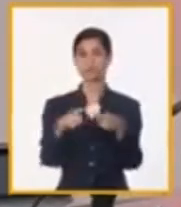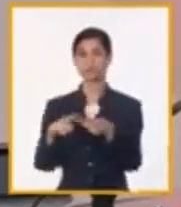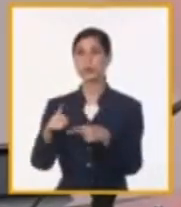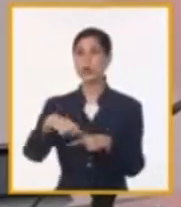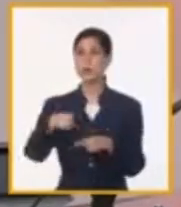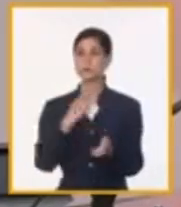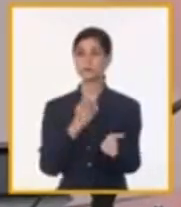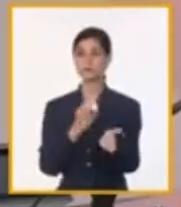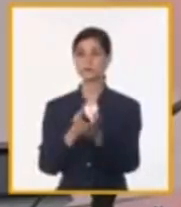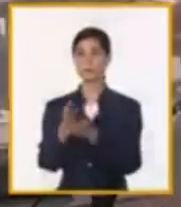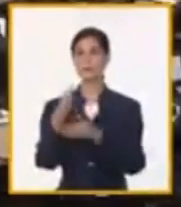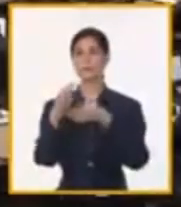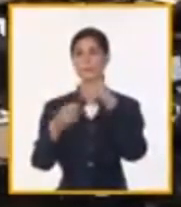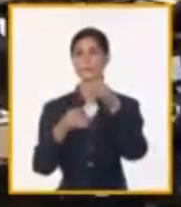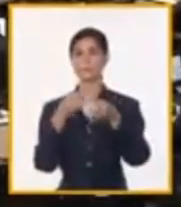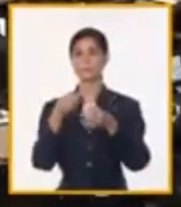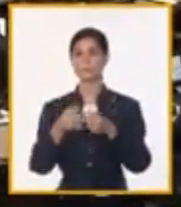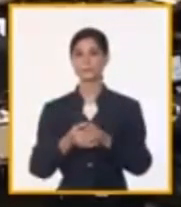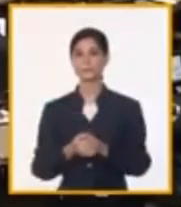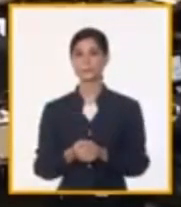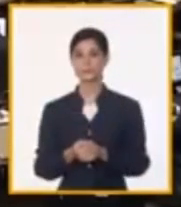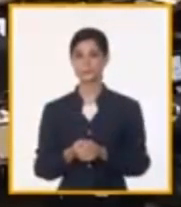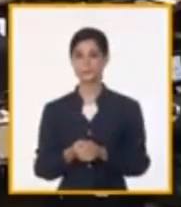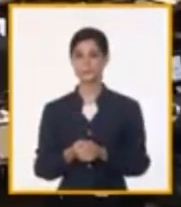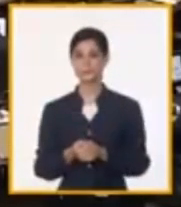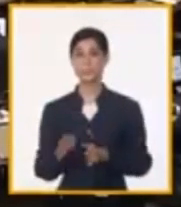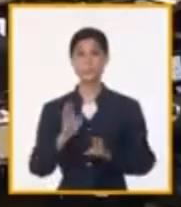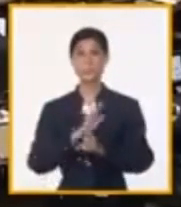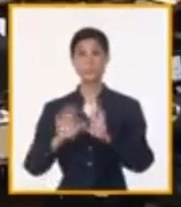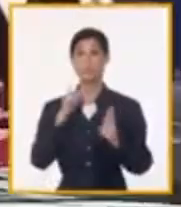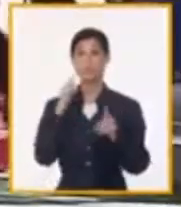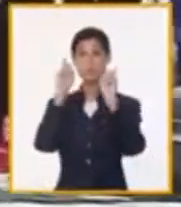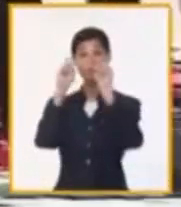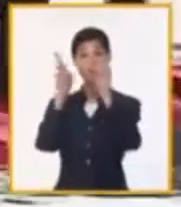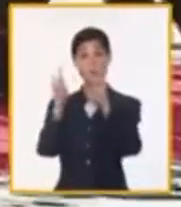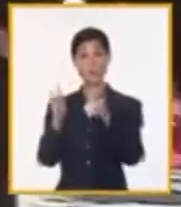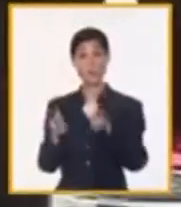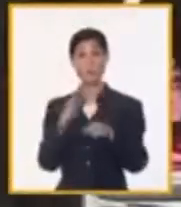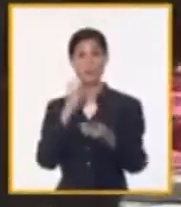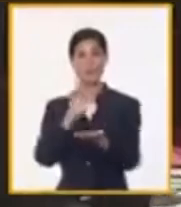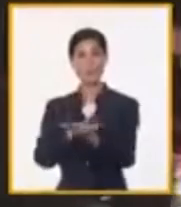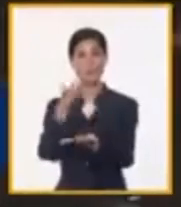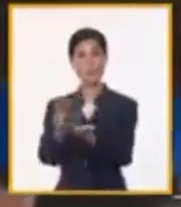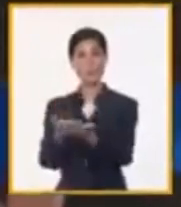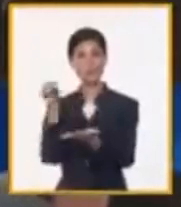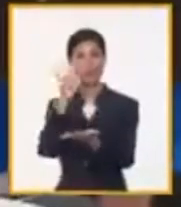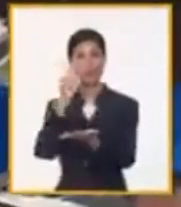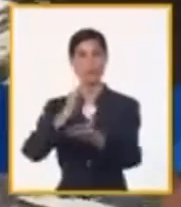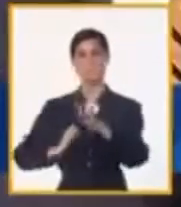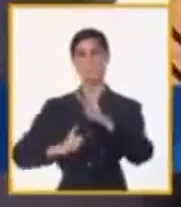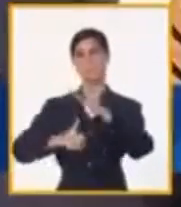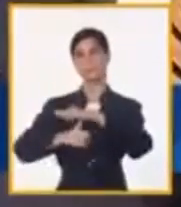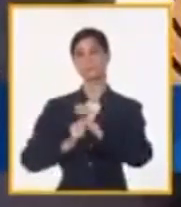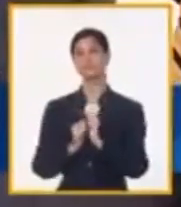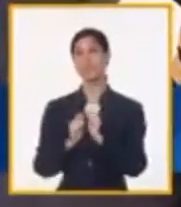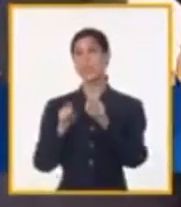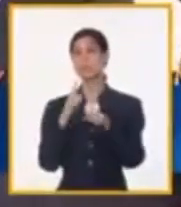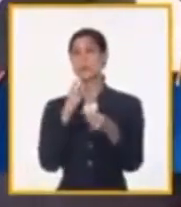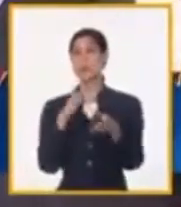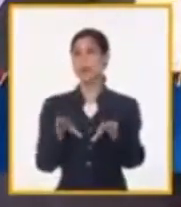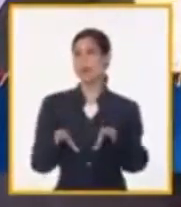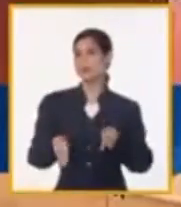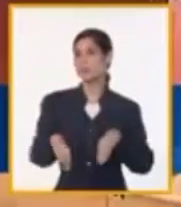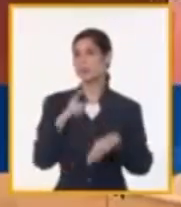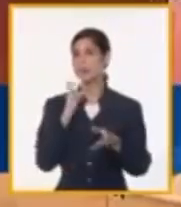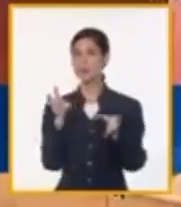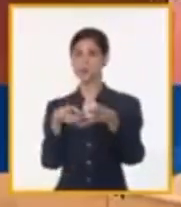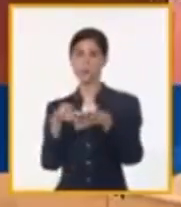este tema en la asamblea hay respaldo a la propuesta del presidente Para que se puedan establecer bases militares extranjeras en el